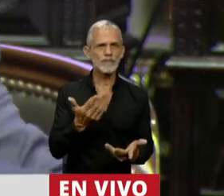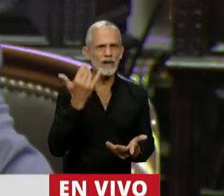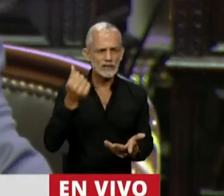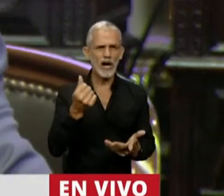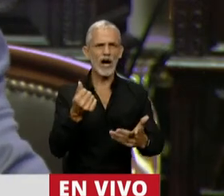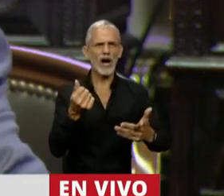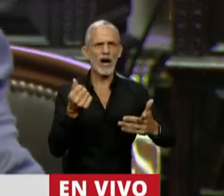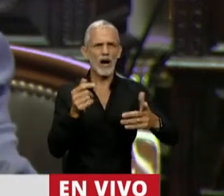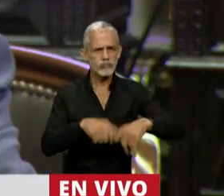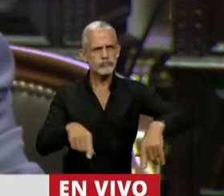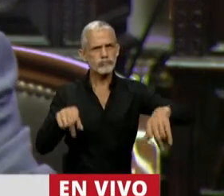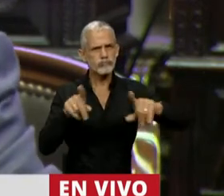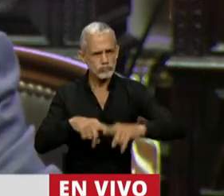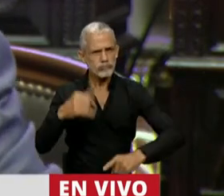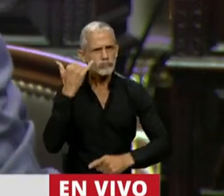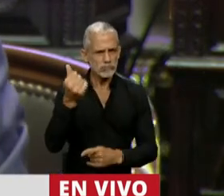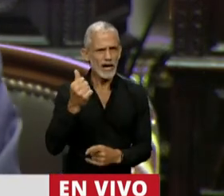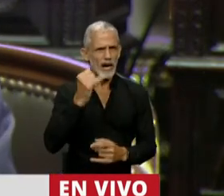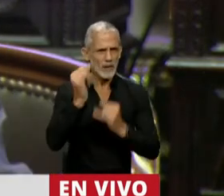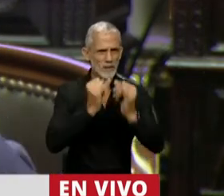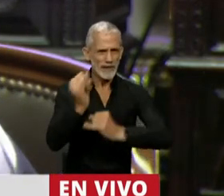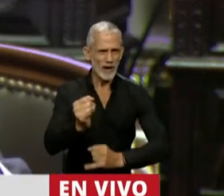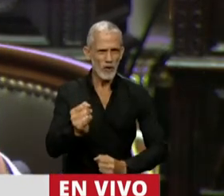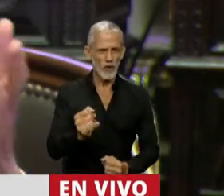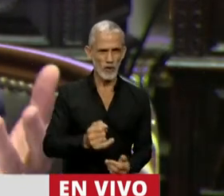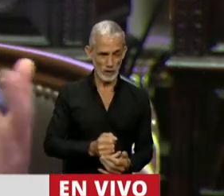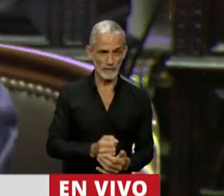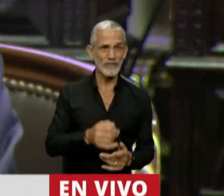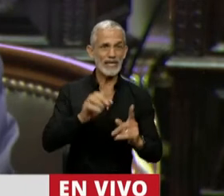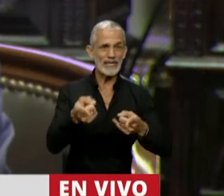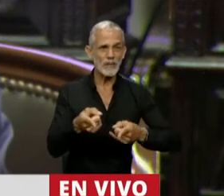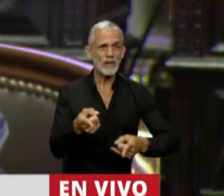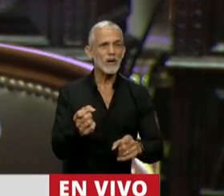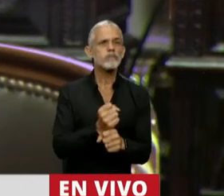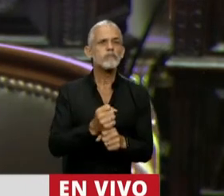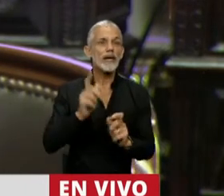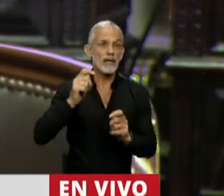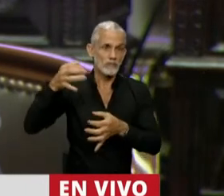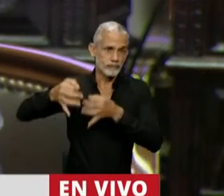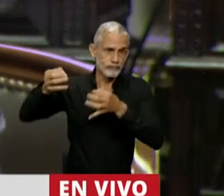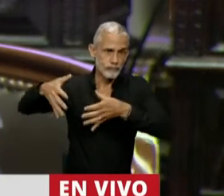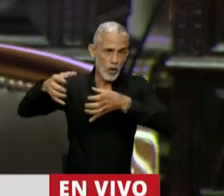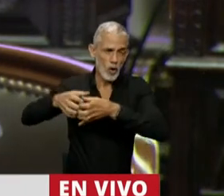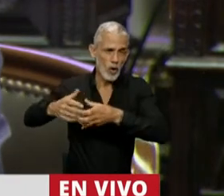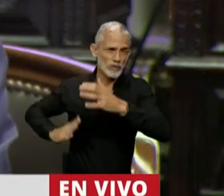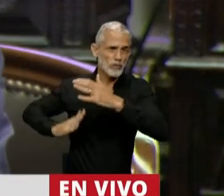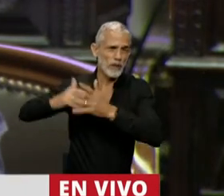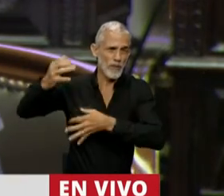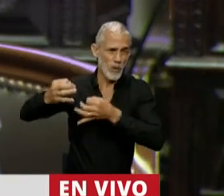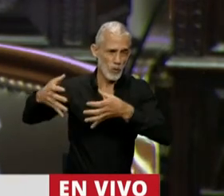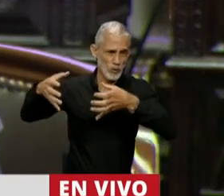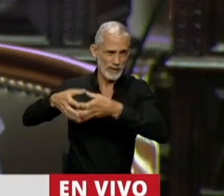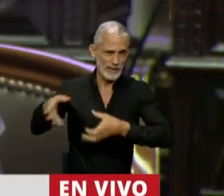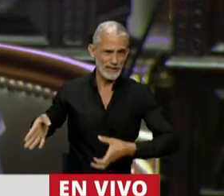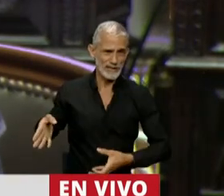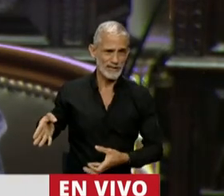reiterados, reforzados y convalidados por la jurisprudencia de la Corte Suprema. a la que también en